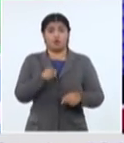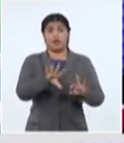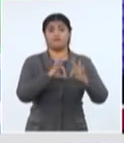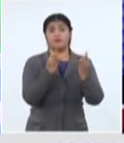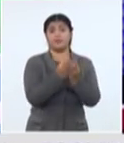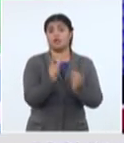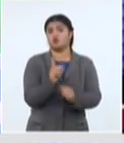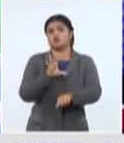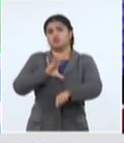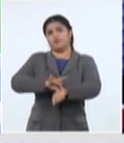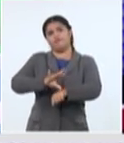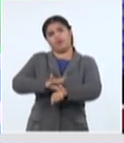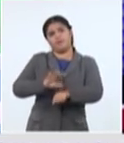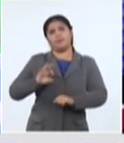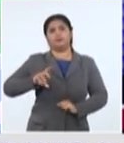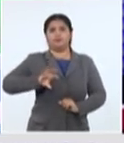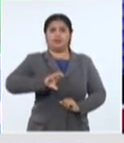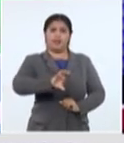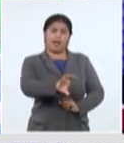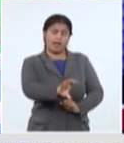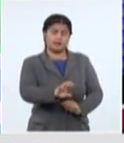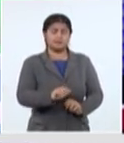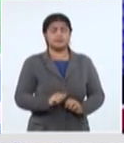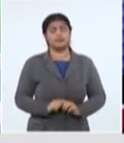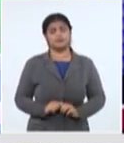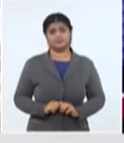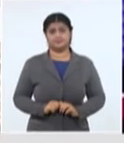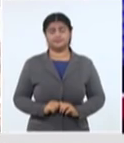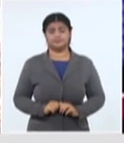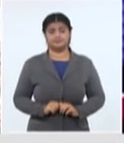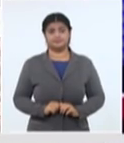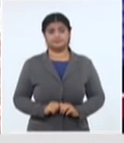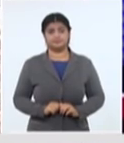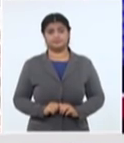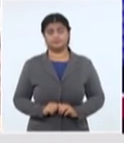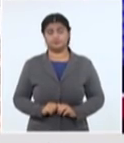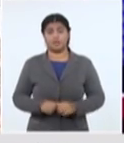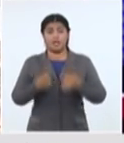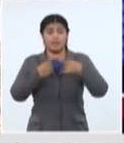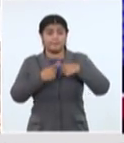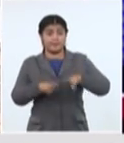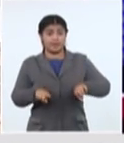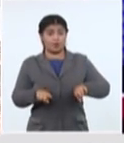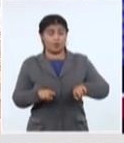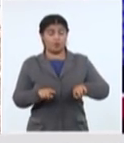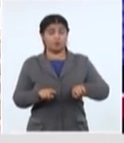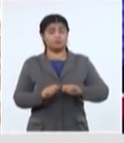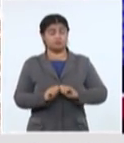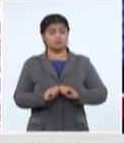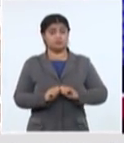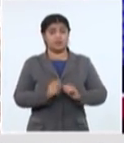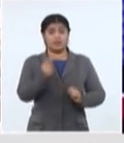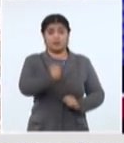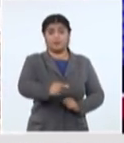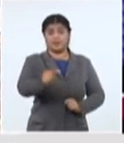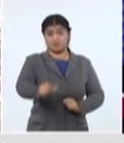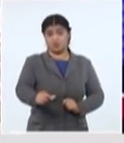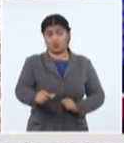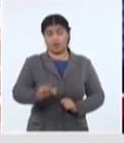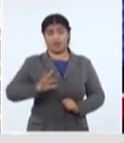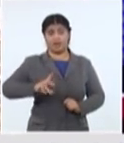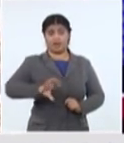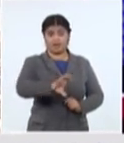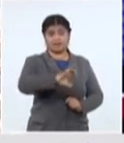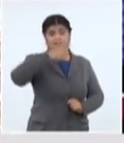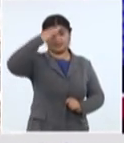repercusión negativa que ha tenido esto a nivel de población. Pero muchos se han recuperado, doctora. ¿Cuáles han sido las vivencias en este sentido,